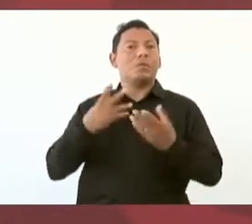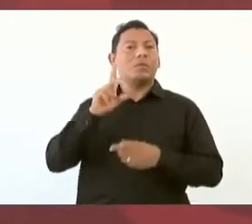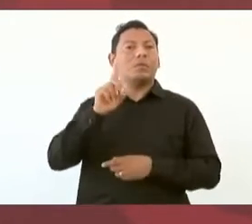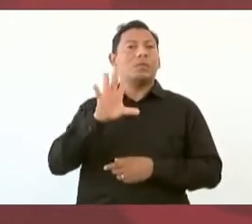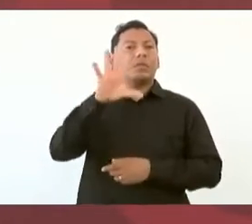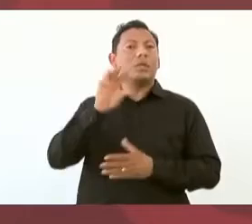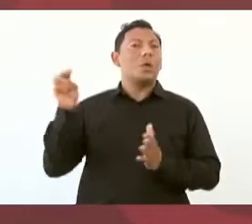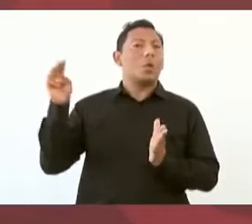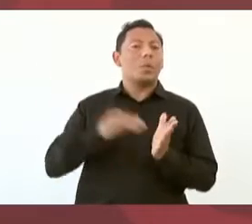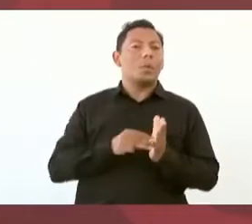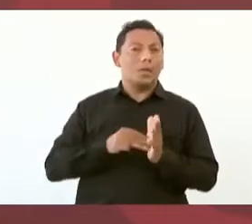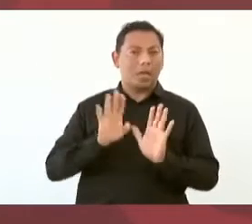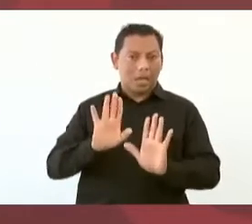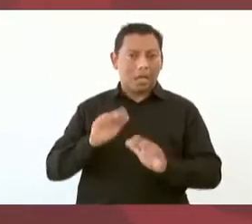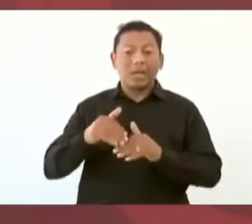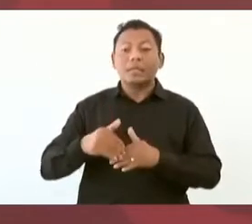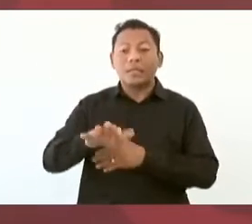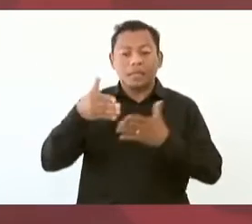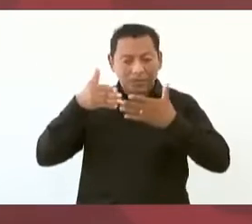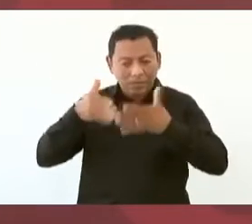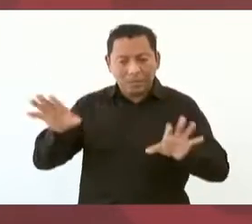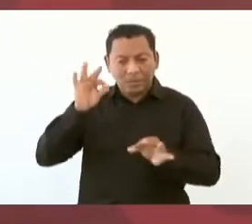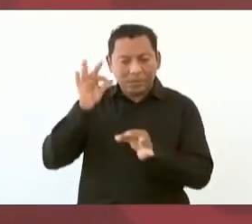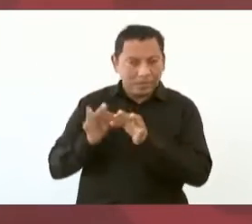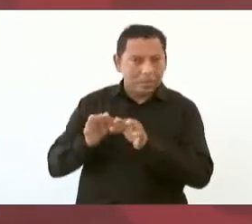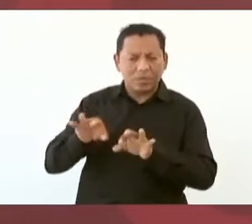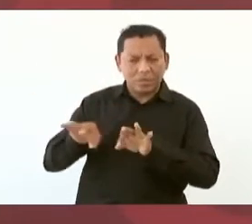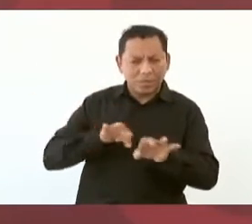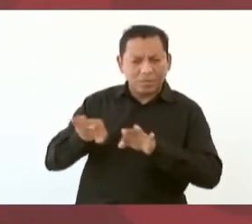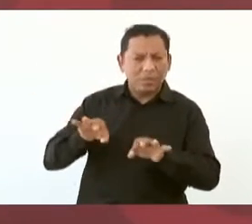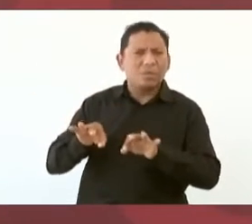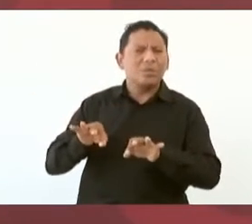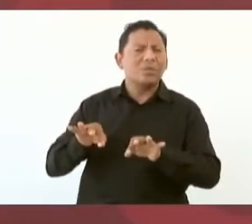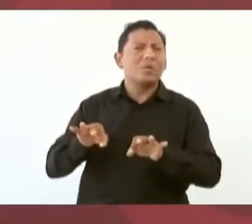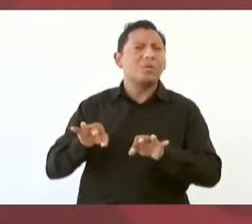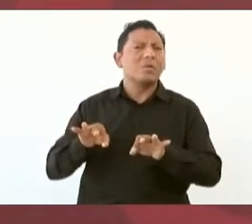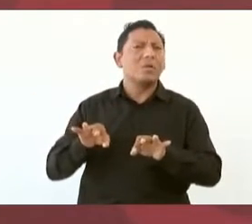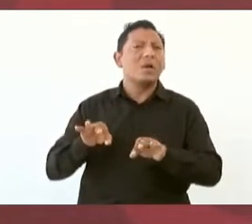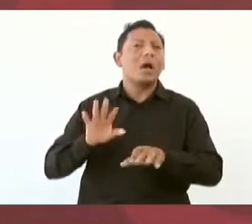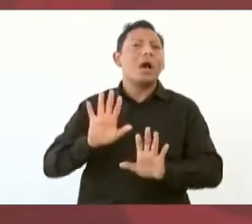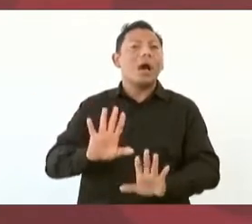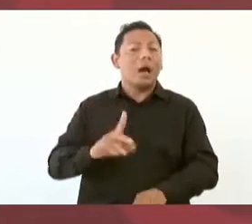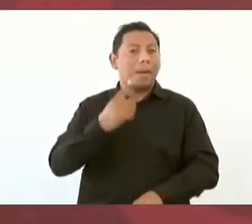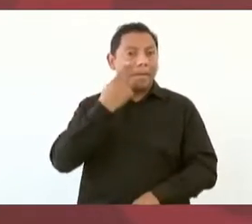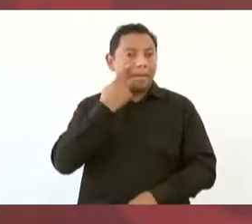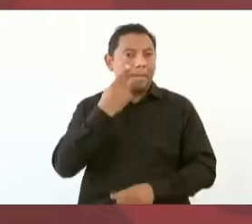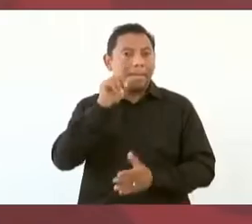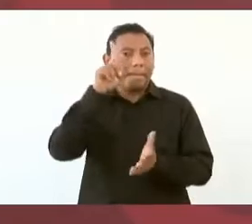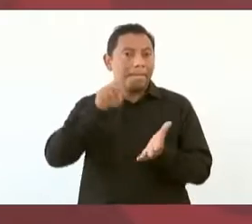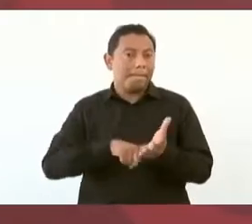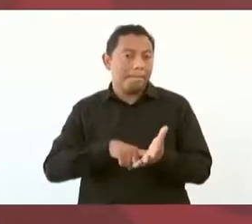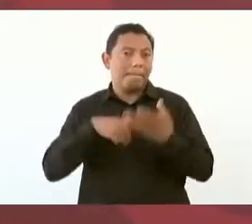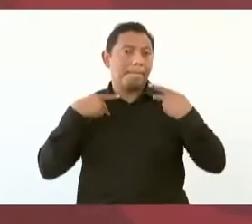esté operando la refinería se van a necesitar 1,000